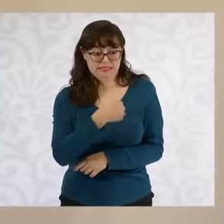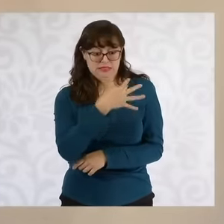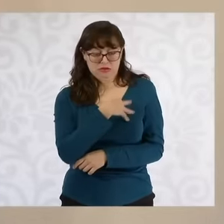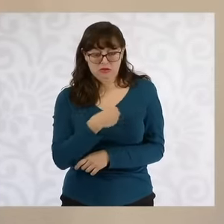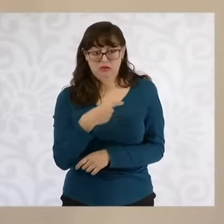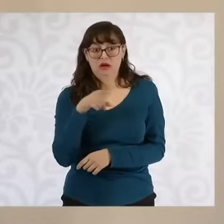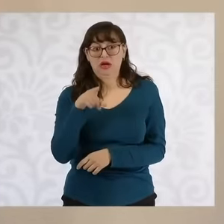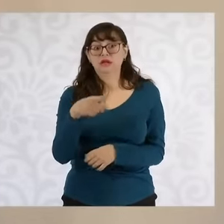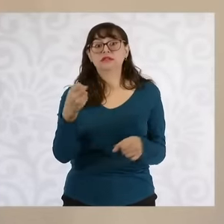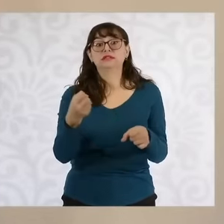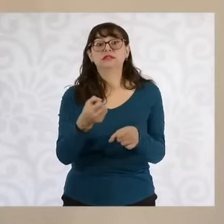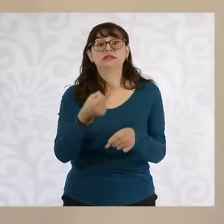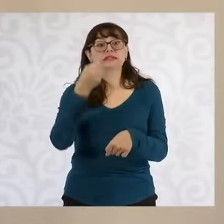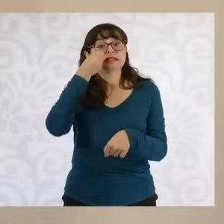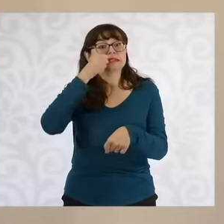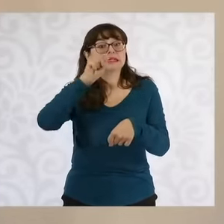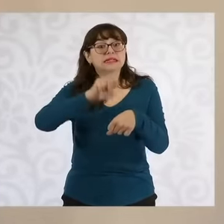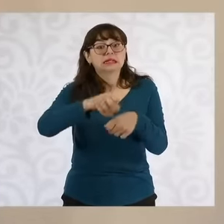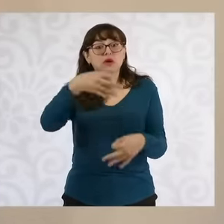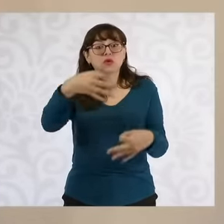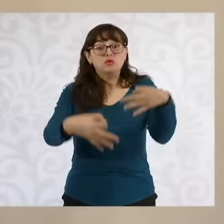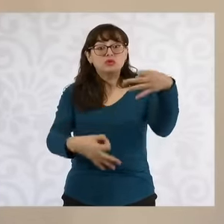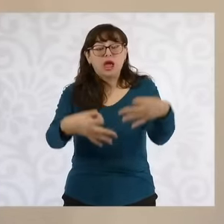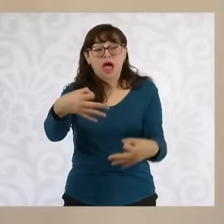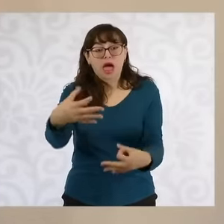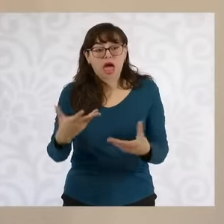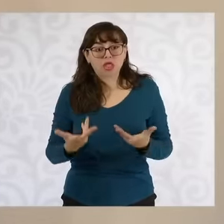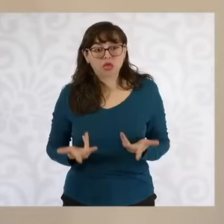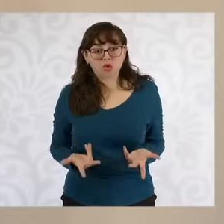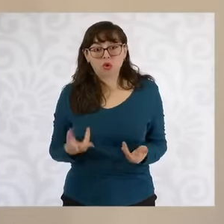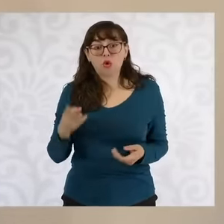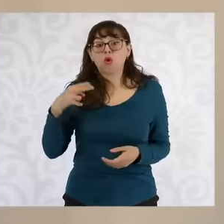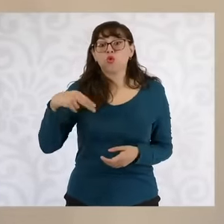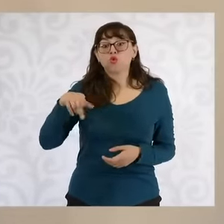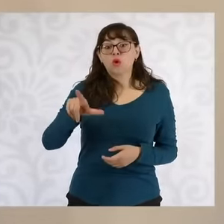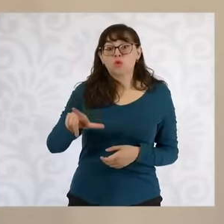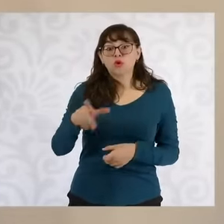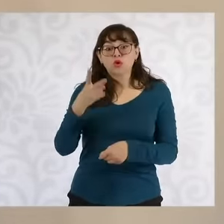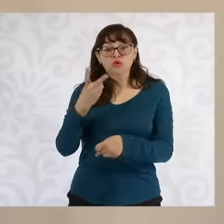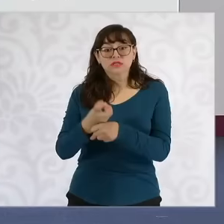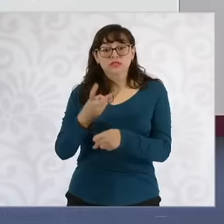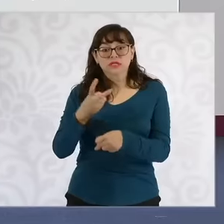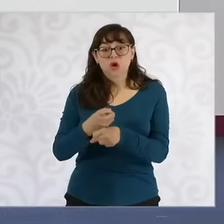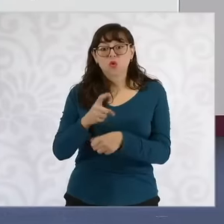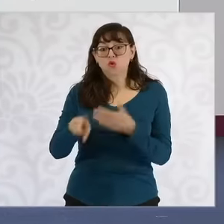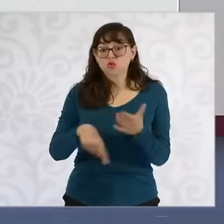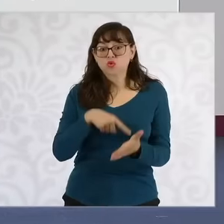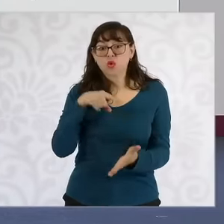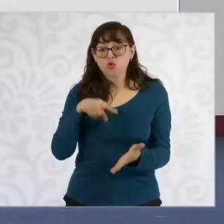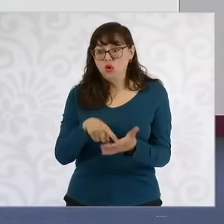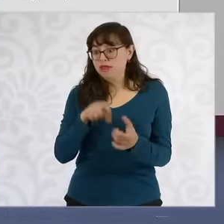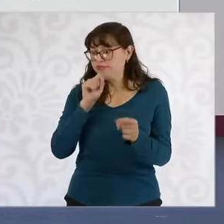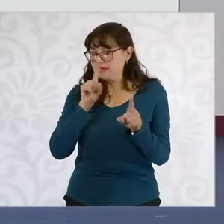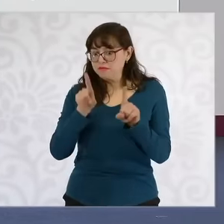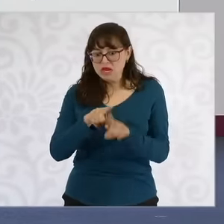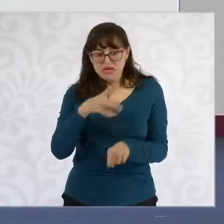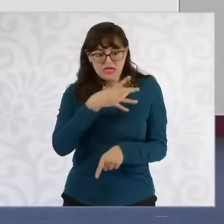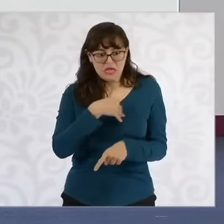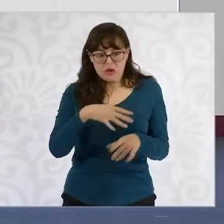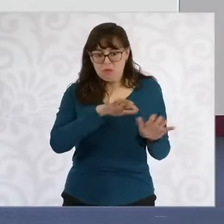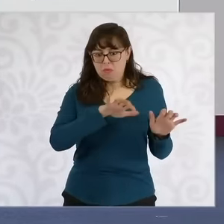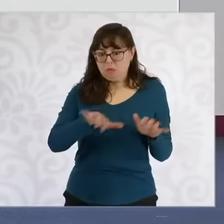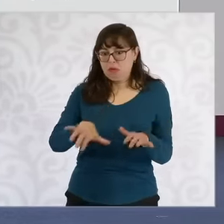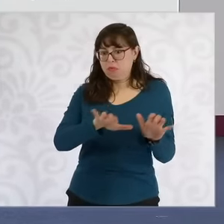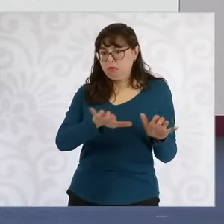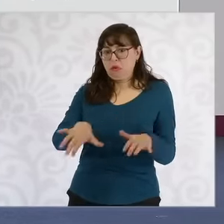que trabajan como secretarios de juzgado y de tribunal. Nuevo León ocupa el segundo lugar nacional de casos de vástagos, con 22